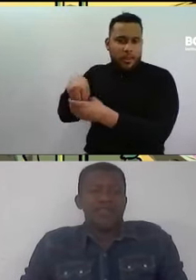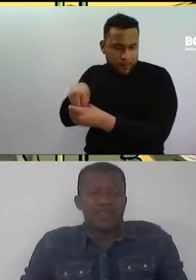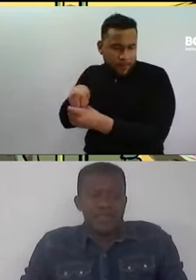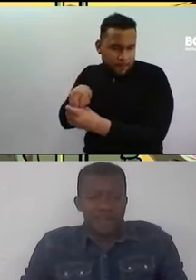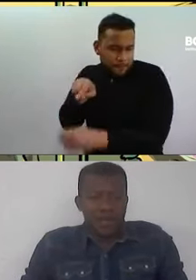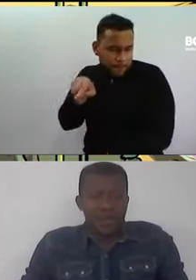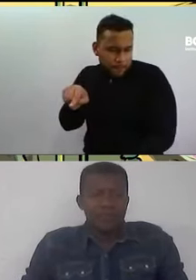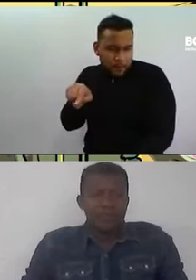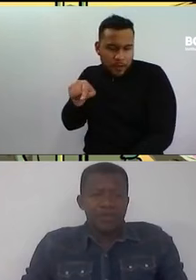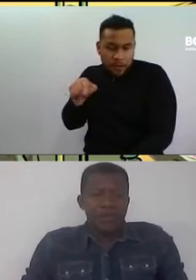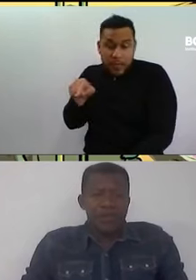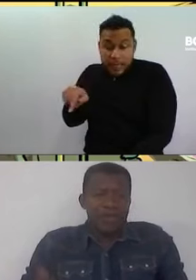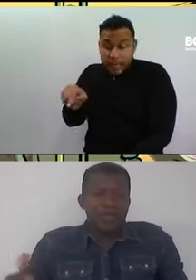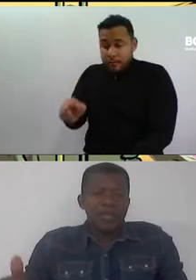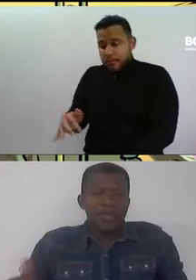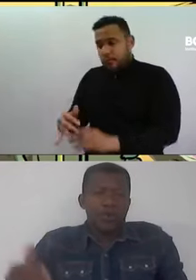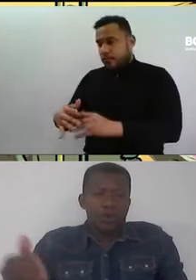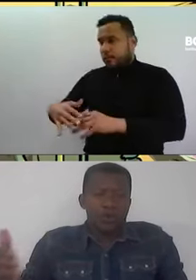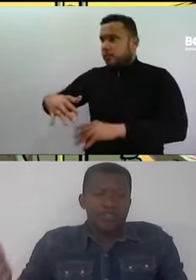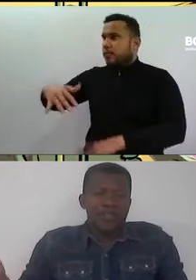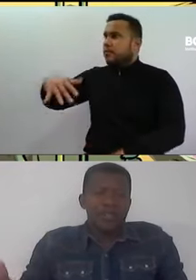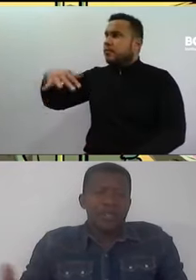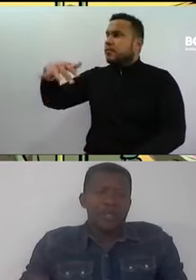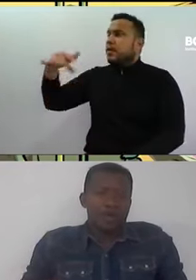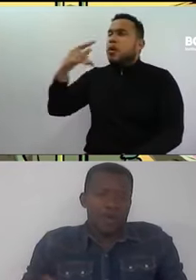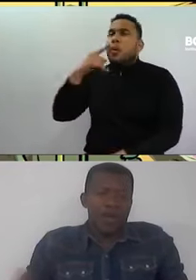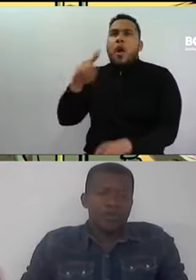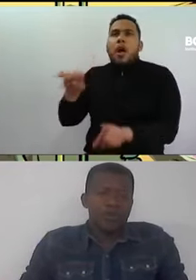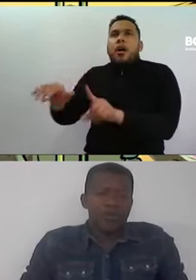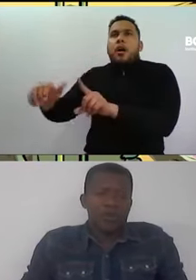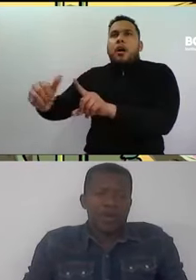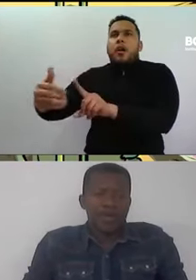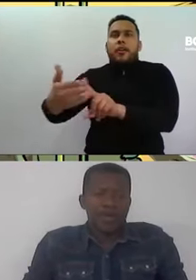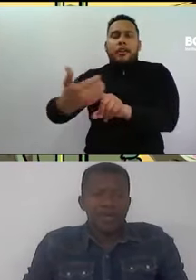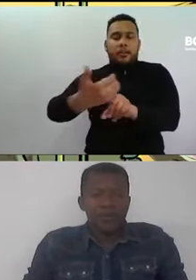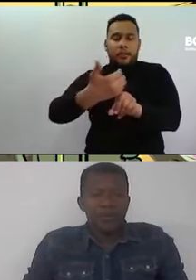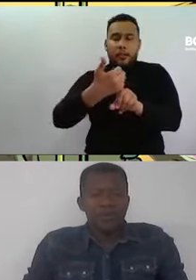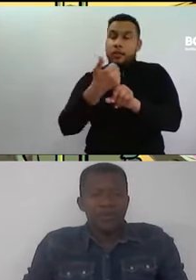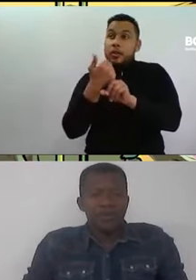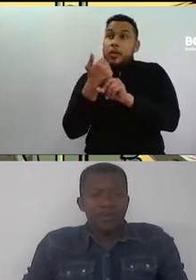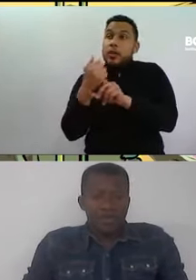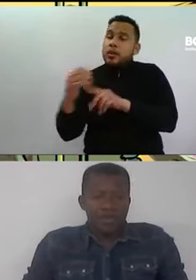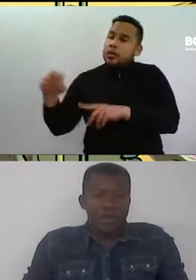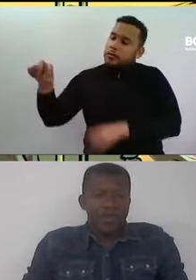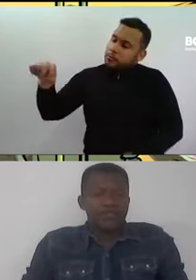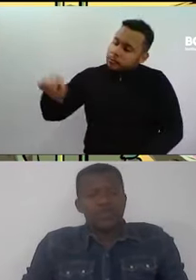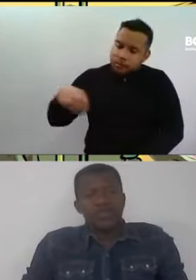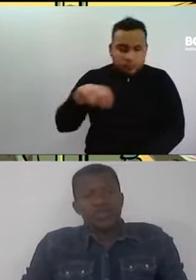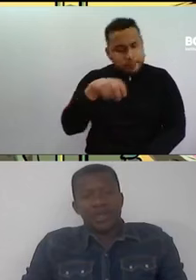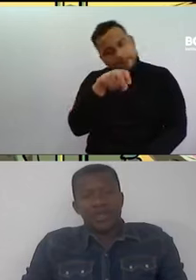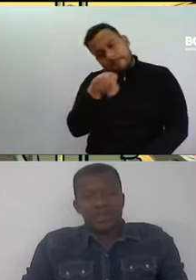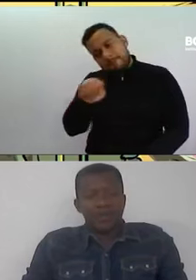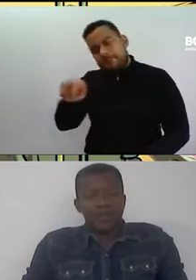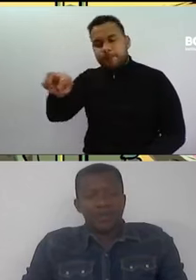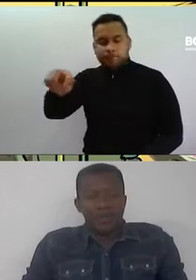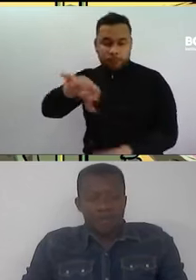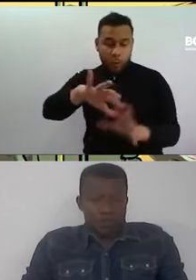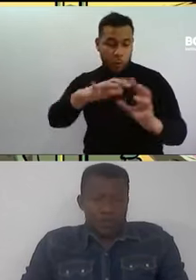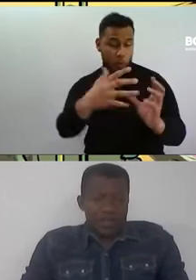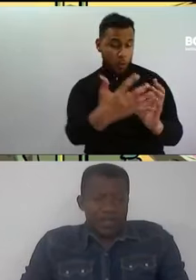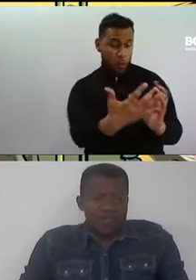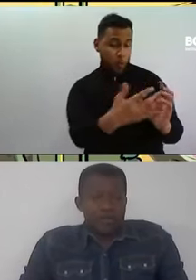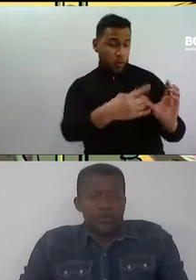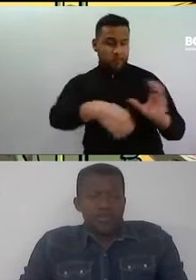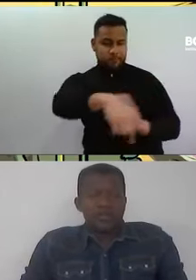más ligera, el camino o el sendero al mundo paralelo. De eso se trata.